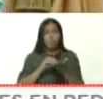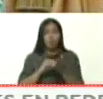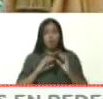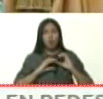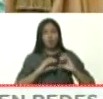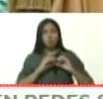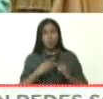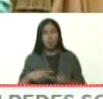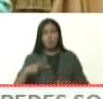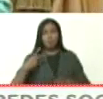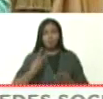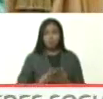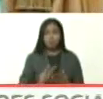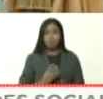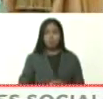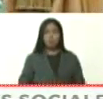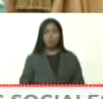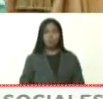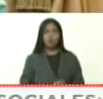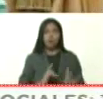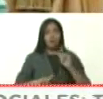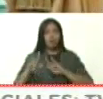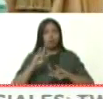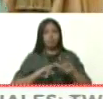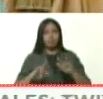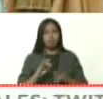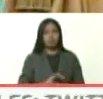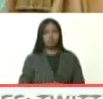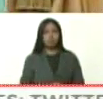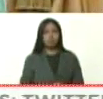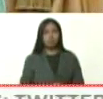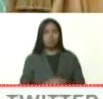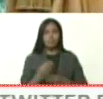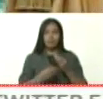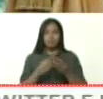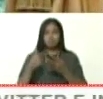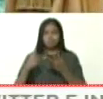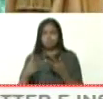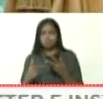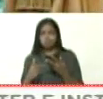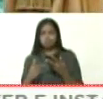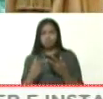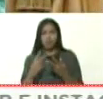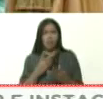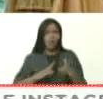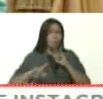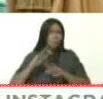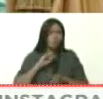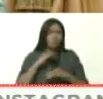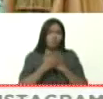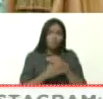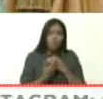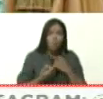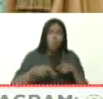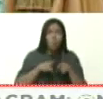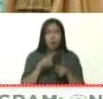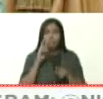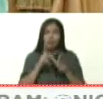la voluntad, el amor para hacer estas cosas. Cuando uno ve estas